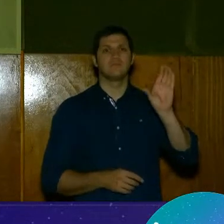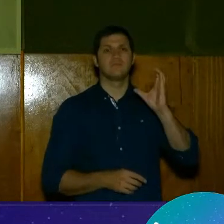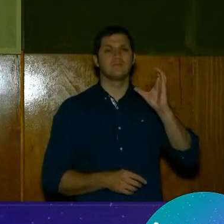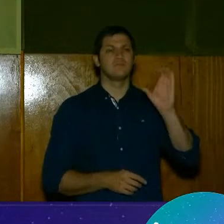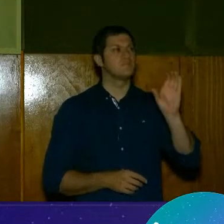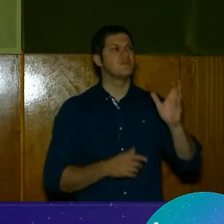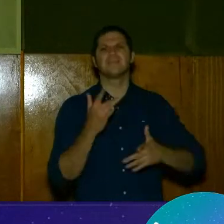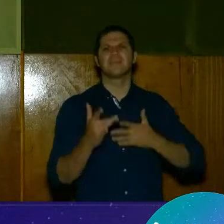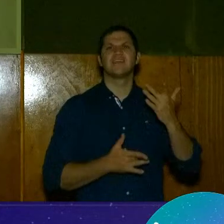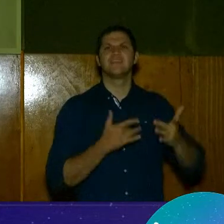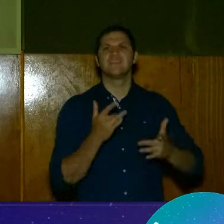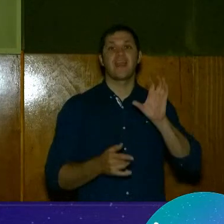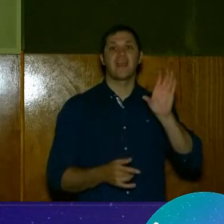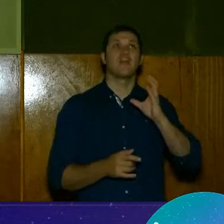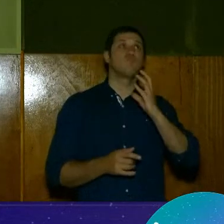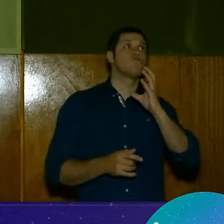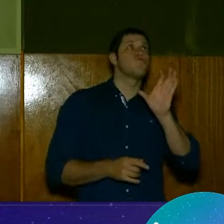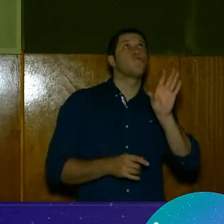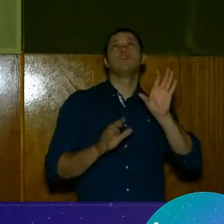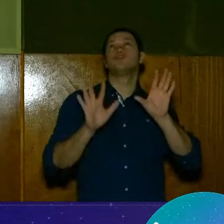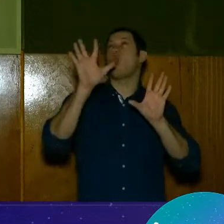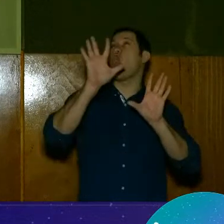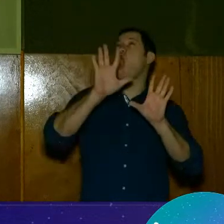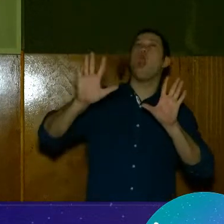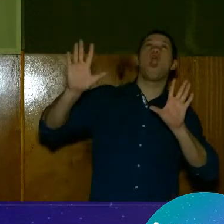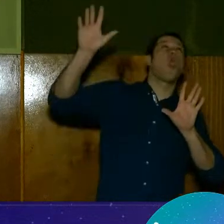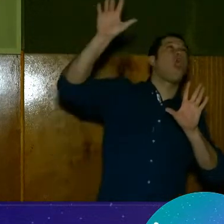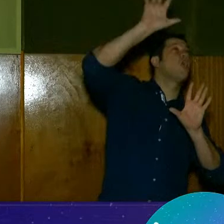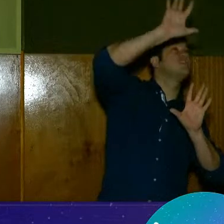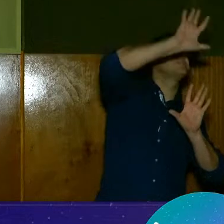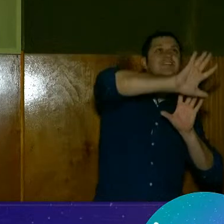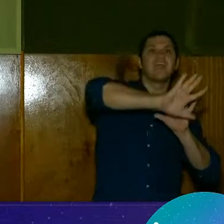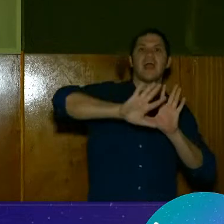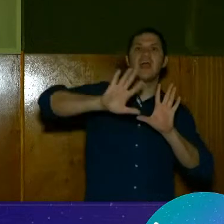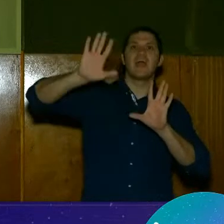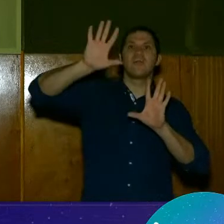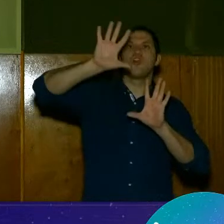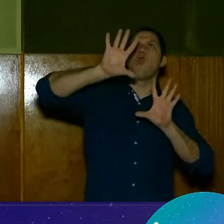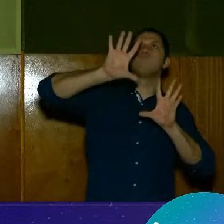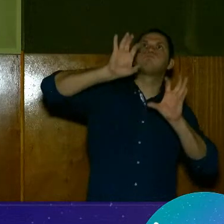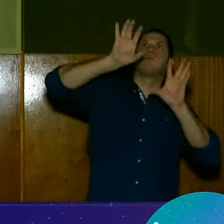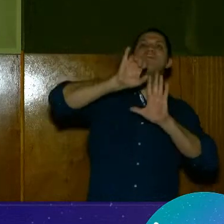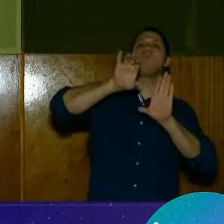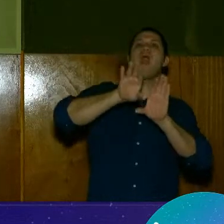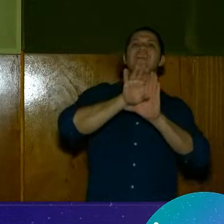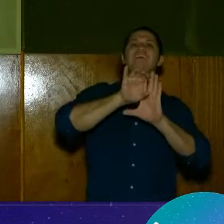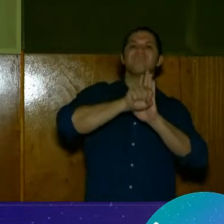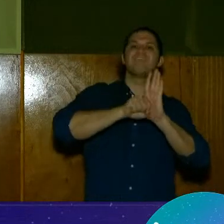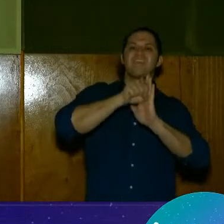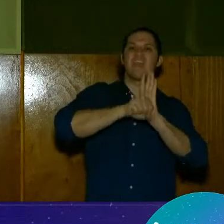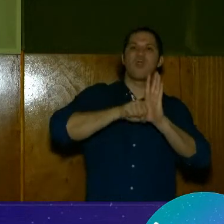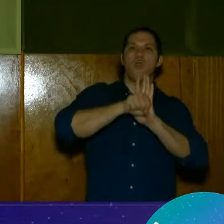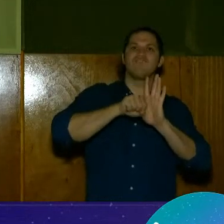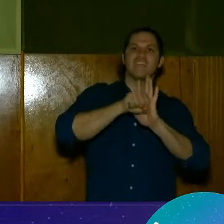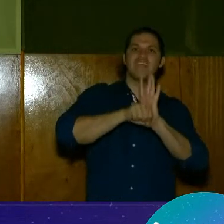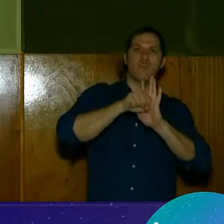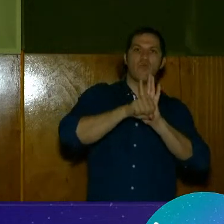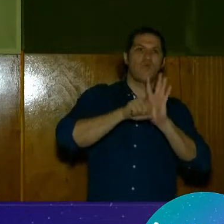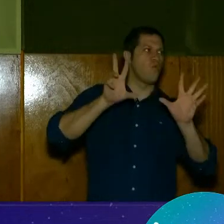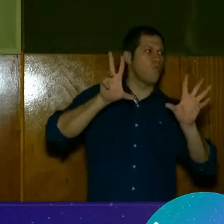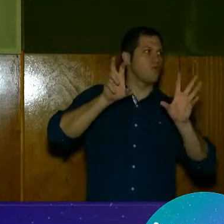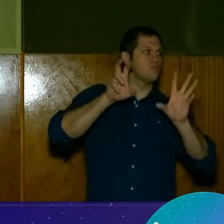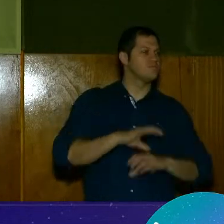cilindro como con una una cúpula redonda esto tiene una forma un poquito más moderna y está telescopio lo que va a hacer es que va a